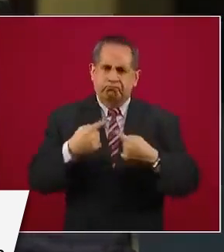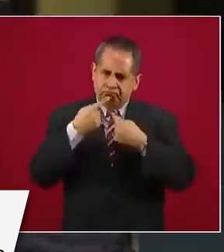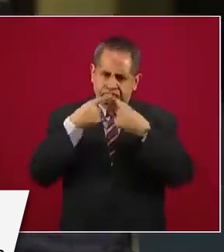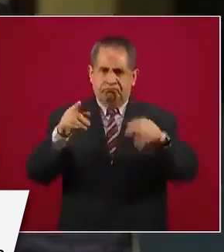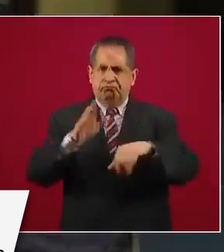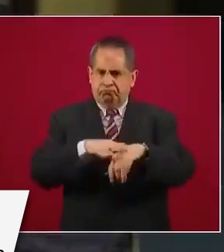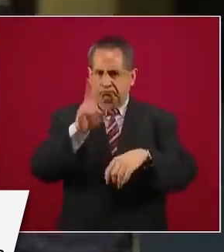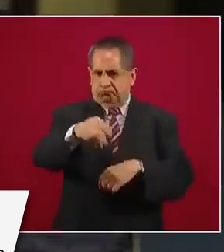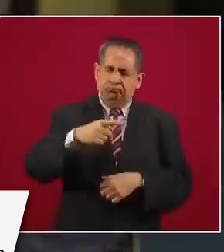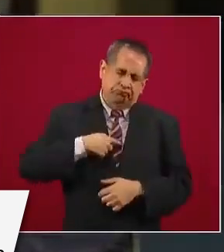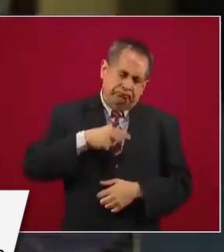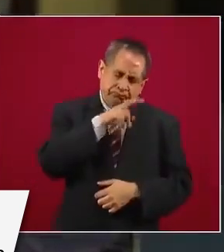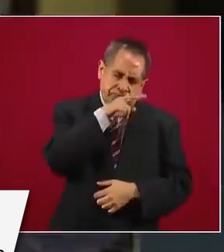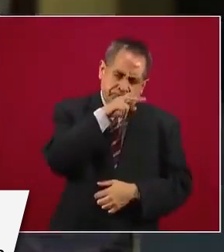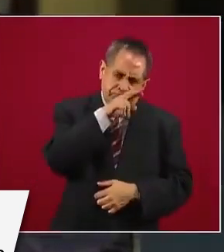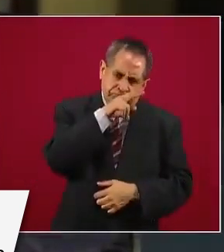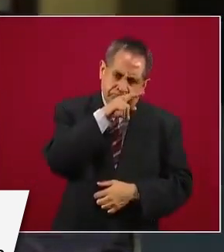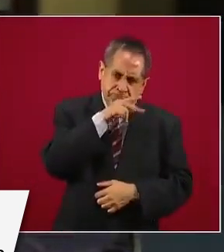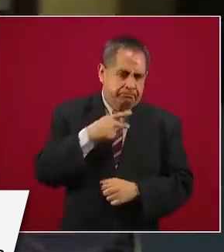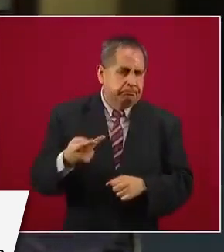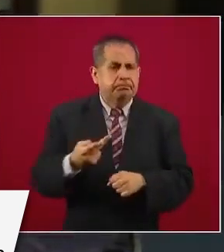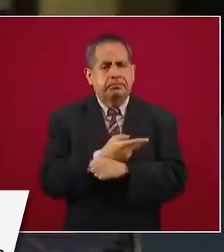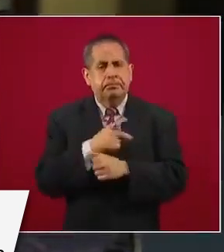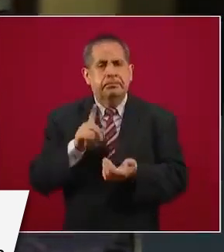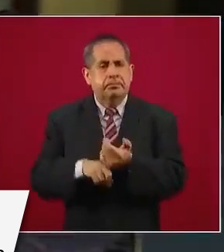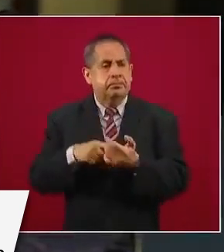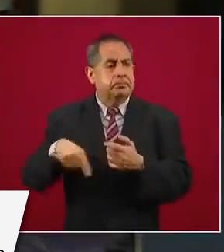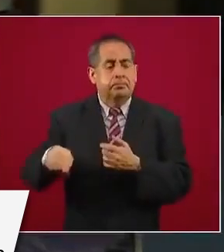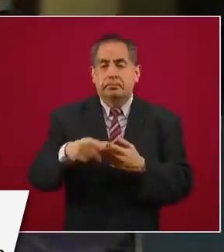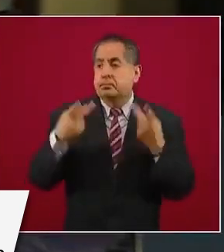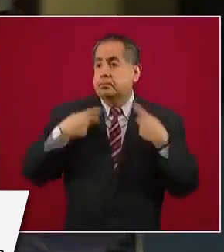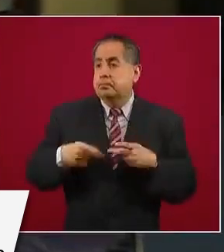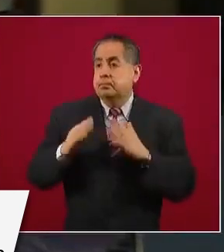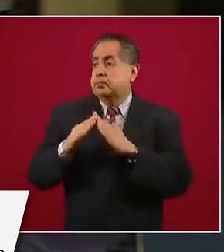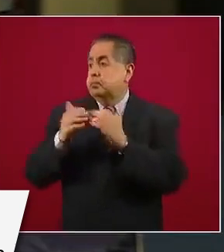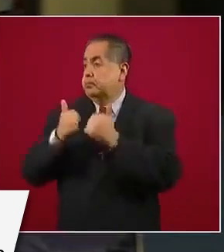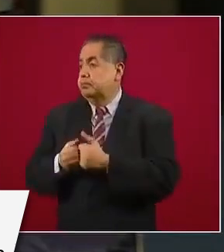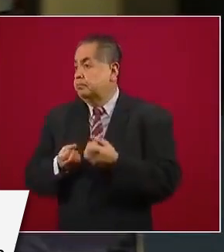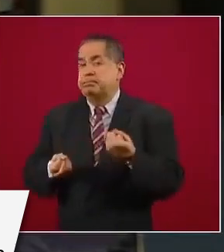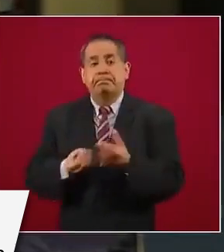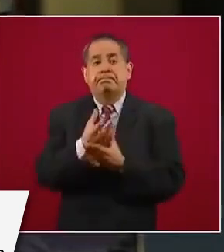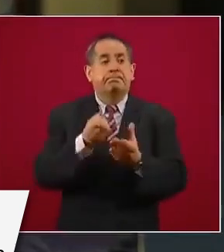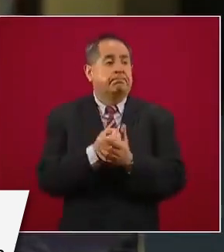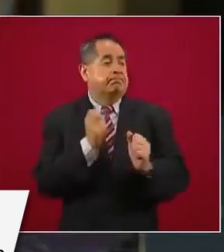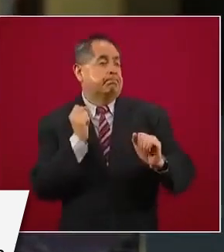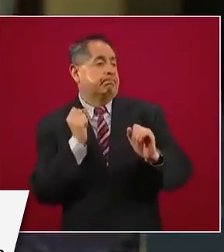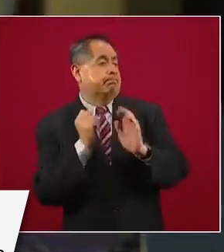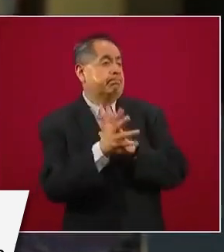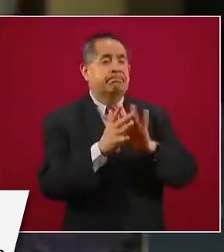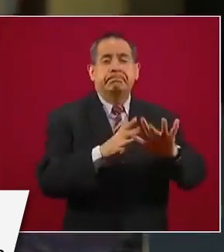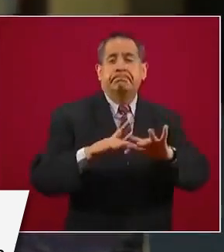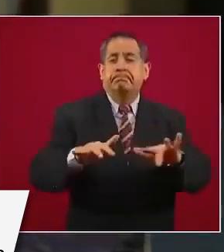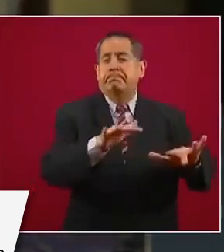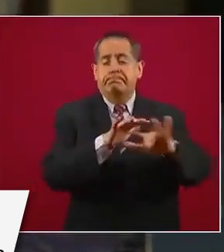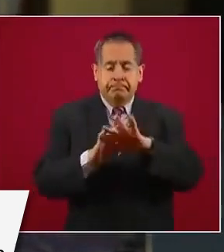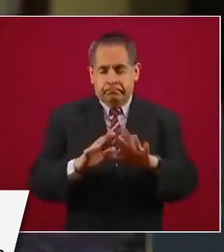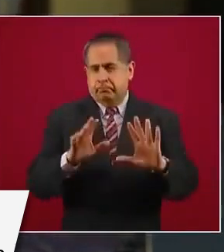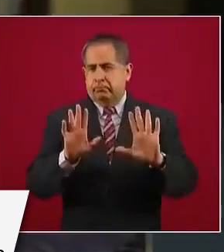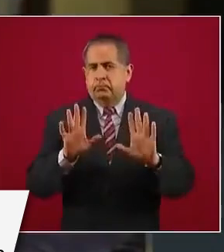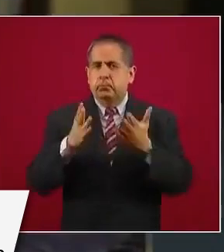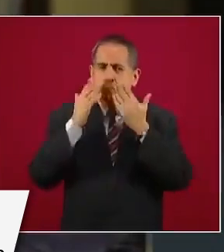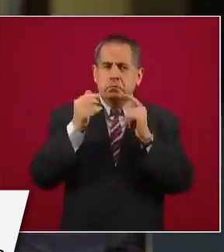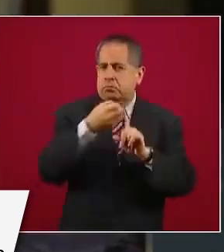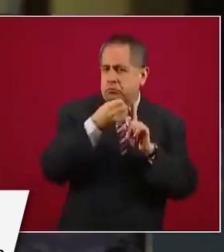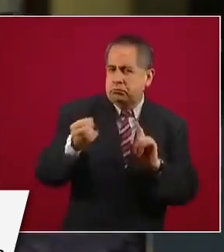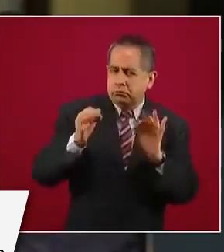de preocupación, sobre todo porque el desconfinamiento en algunos estados o municipios se ha dado quizá no de la manera ordenada